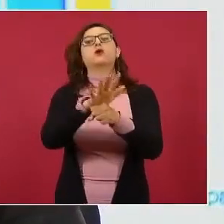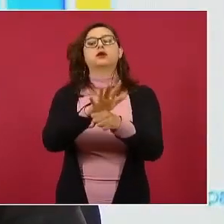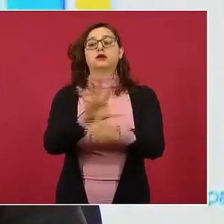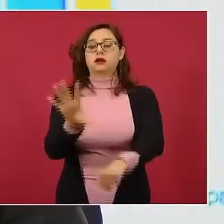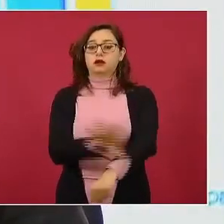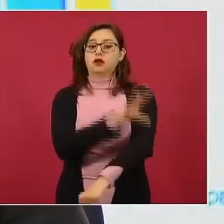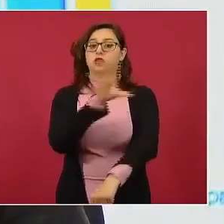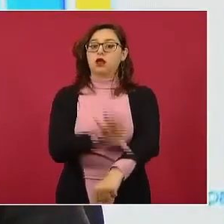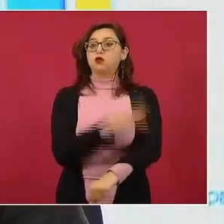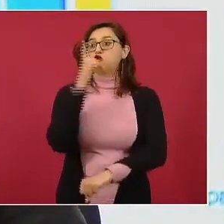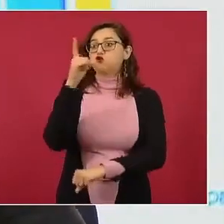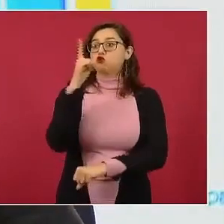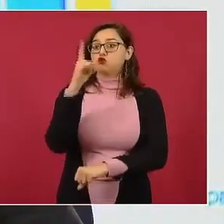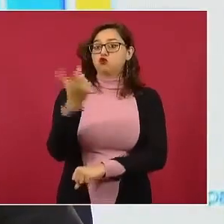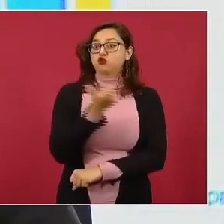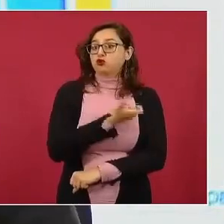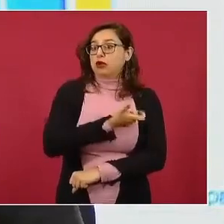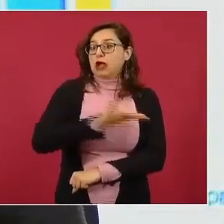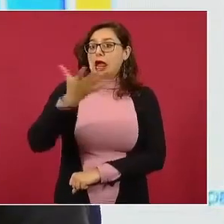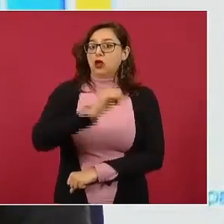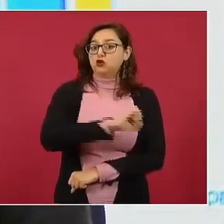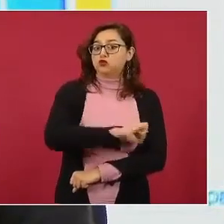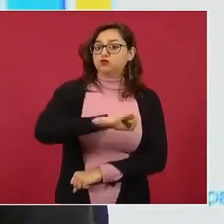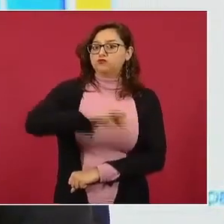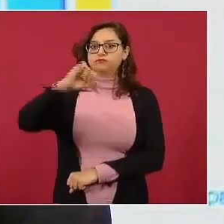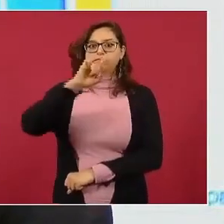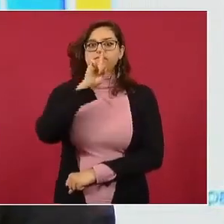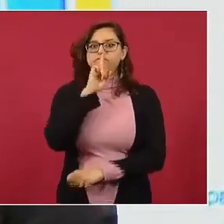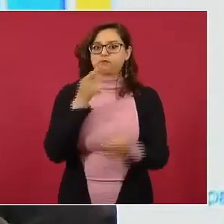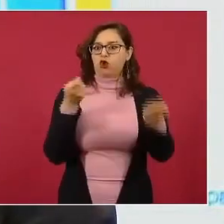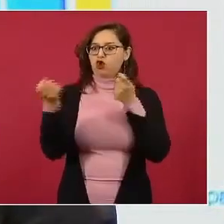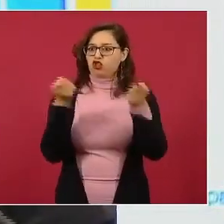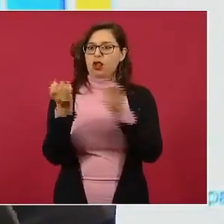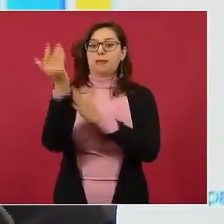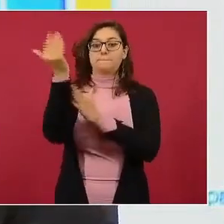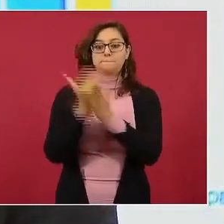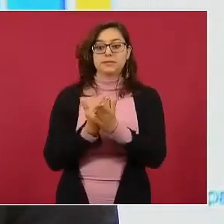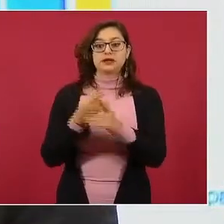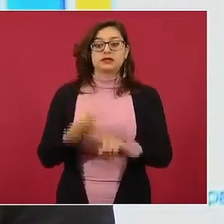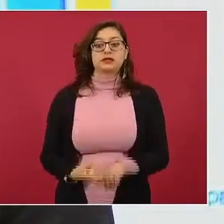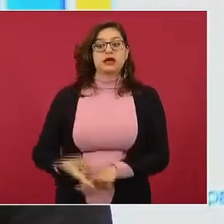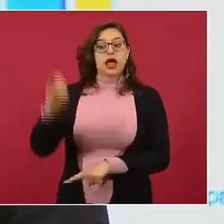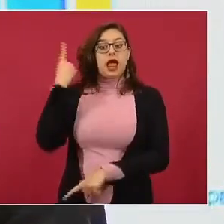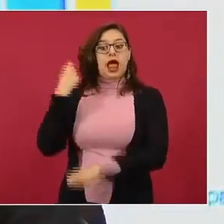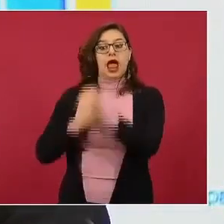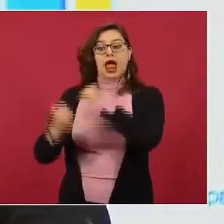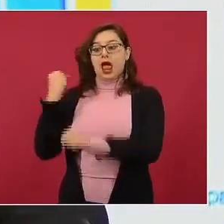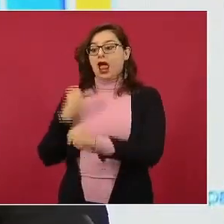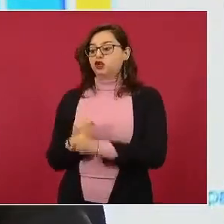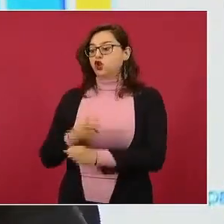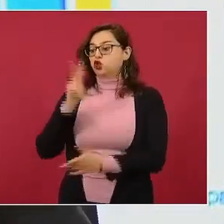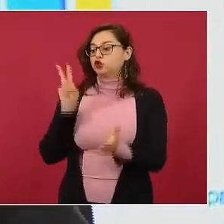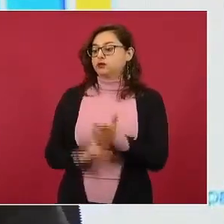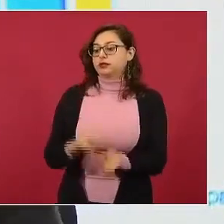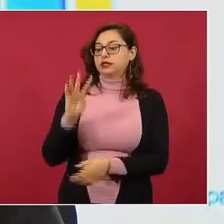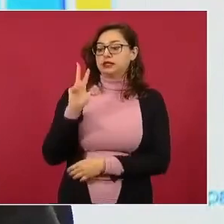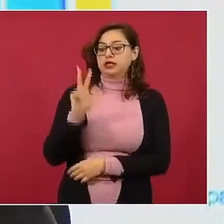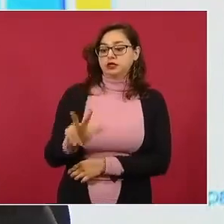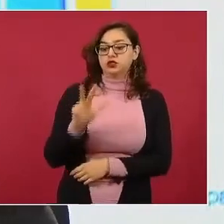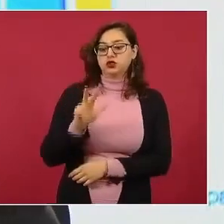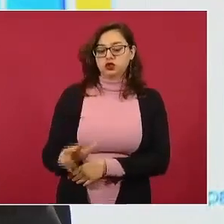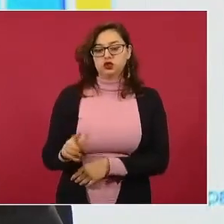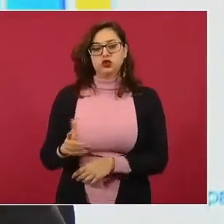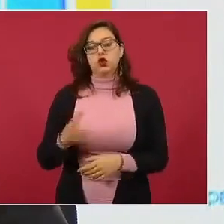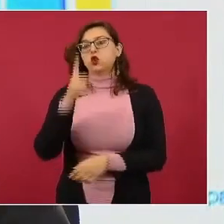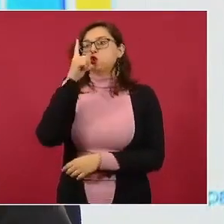sostenido, ha cumplido su compromiso. Desde el 1 de diciembre del 2018 no ha habido